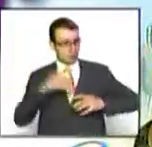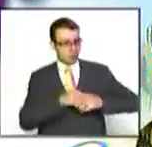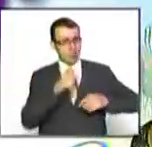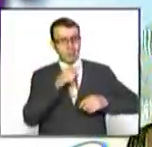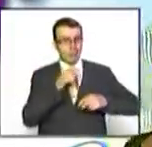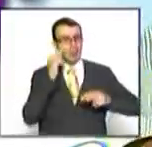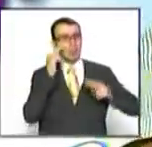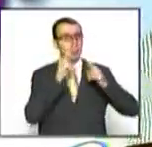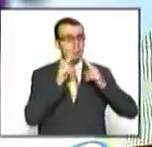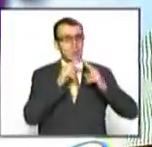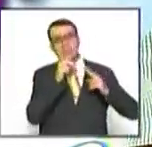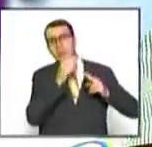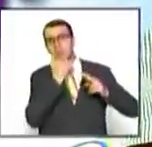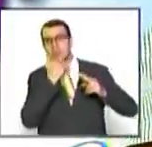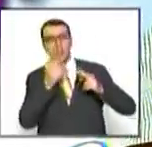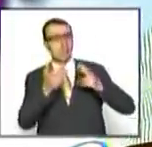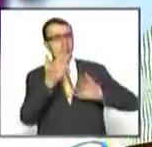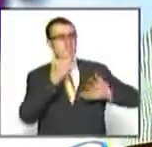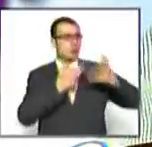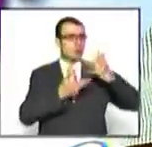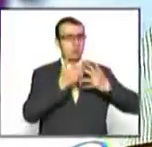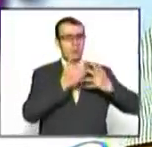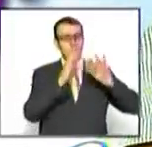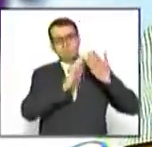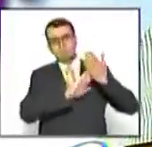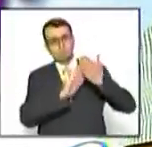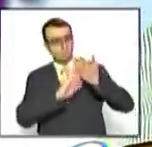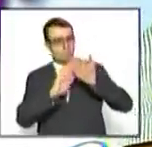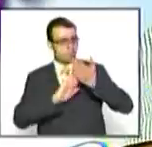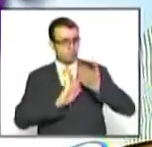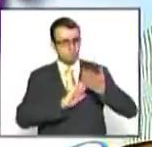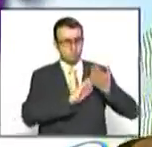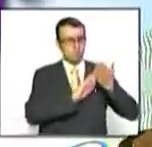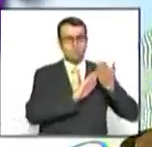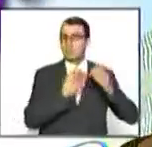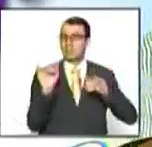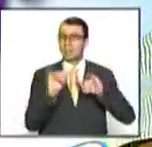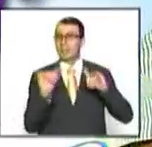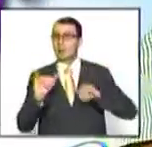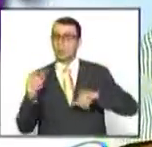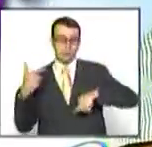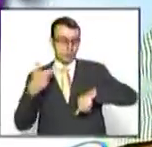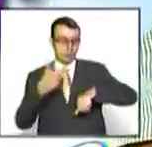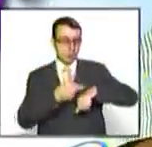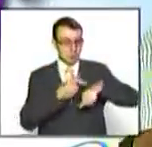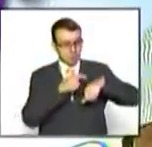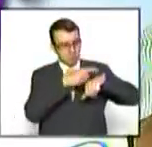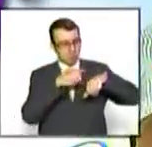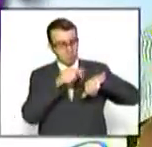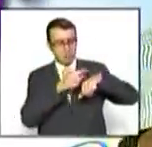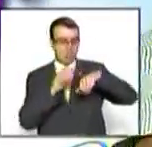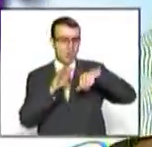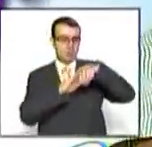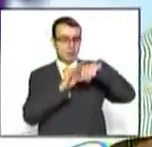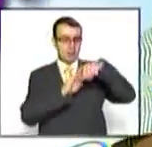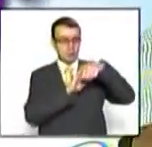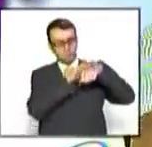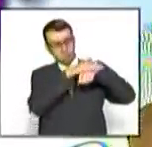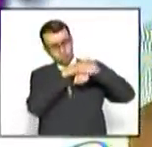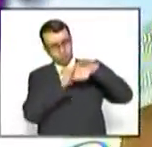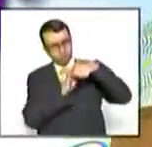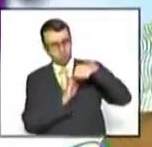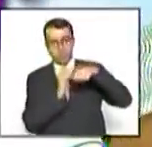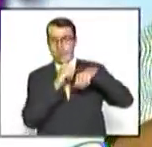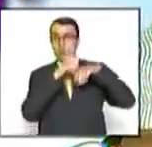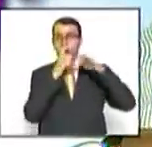reconocen la estructura que está dañada. Empieza a ver la multiplicación celular, la agregación y